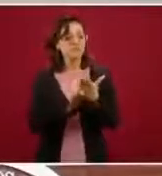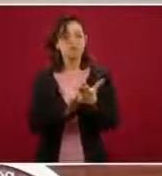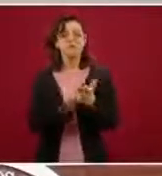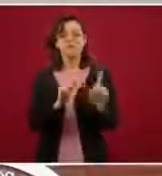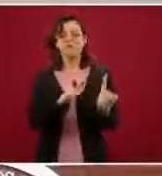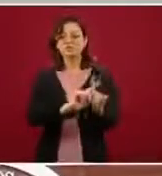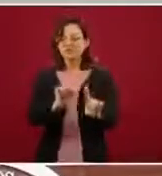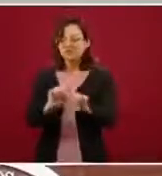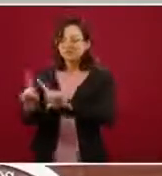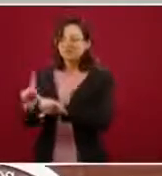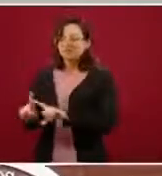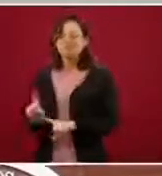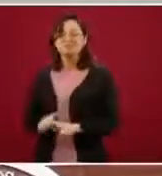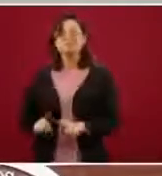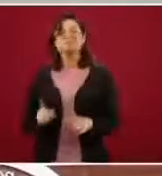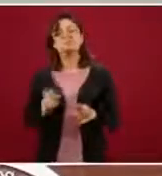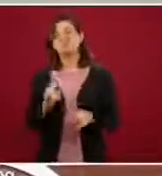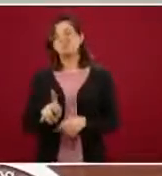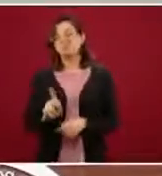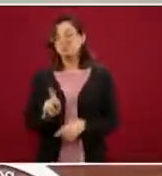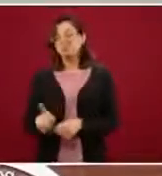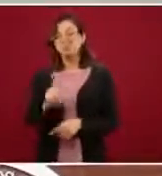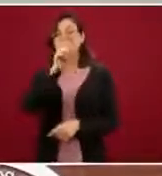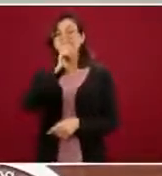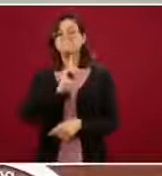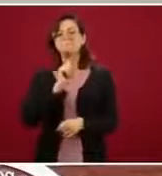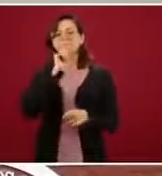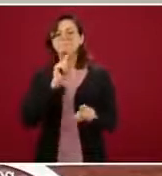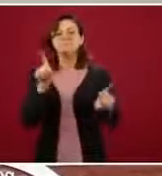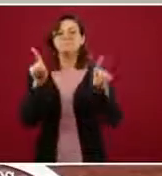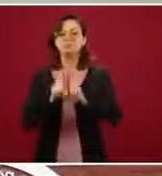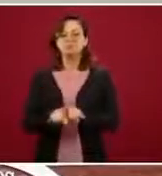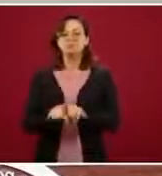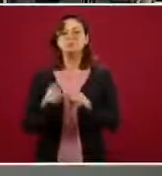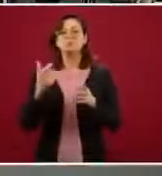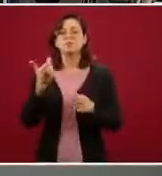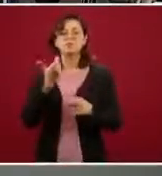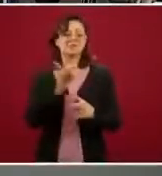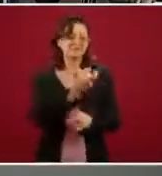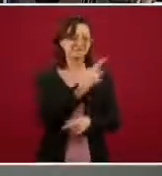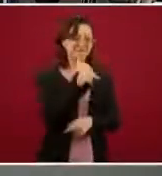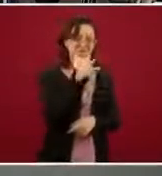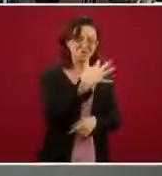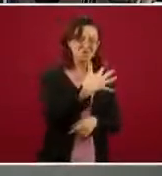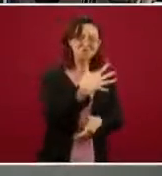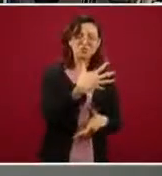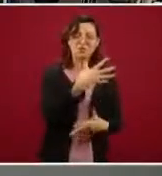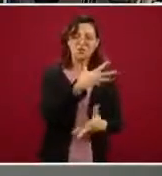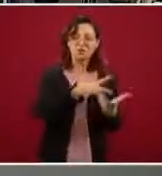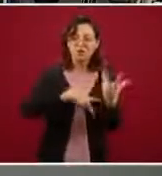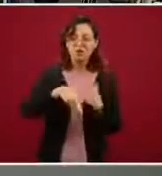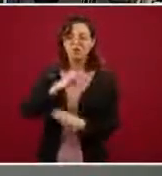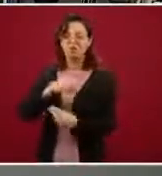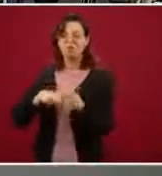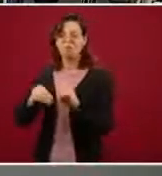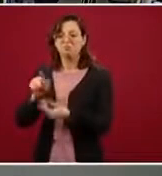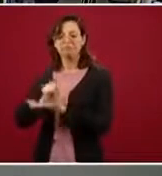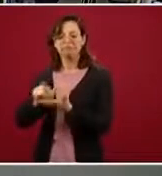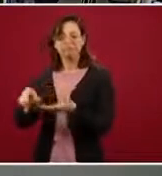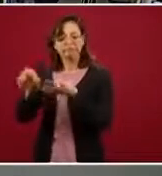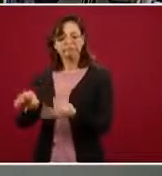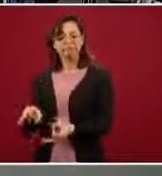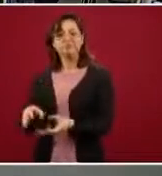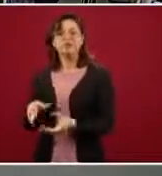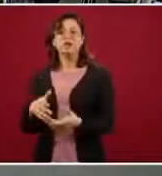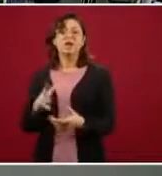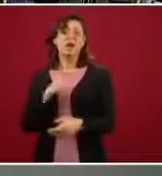simulan operaciones y finalmente actos y actividades de lavado de dinero. Particularmente se encuentra un grupo